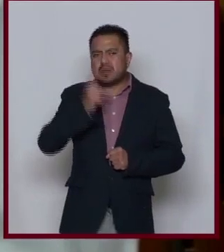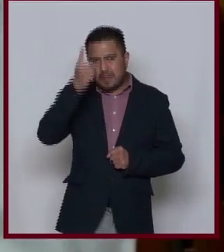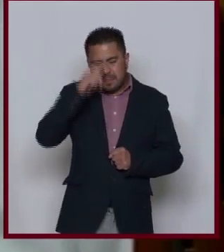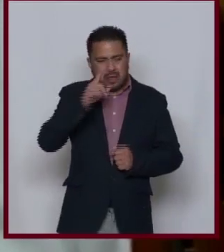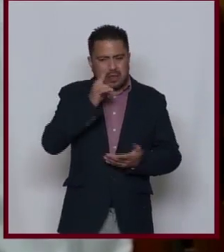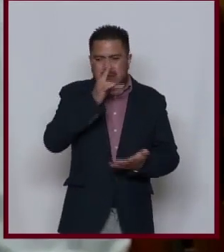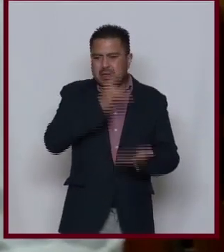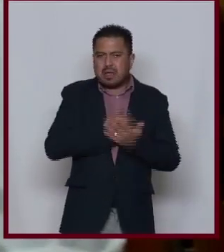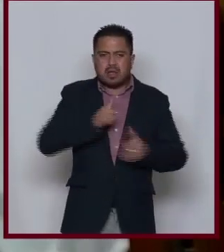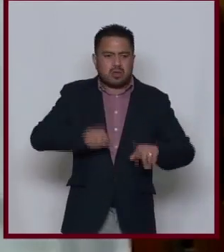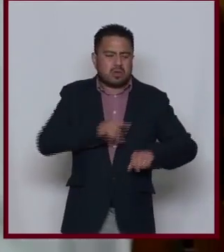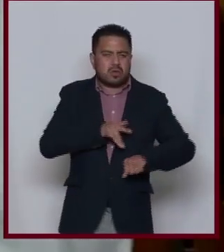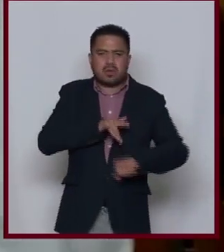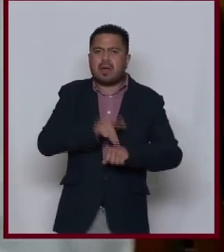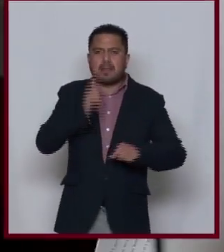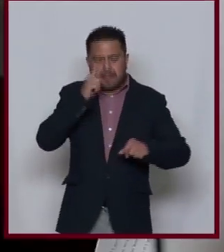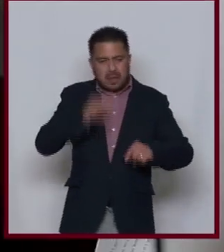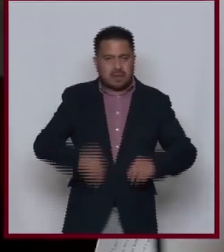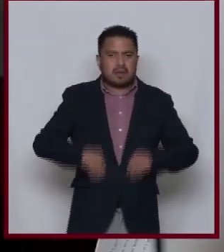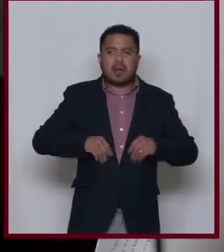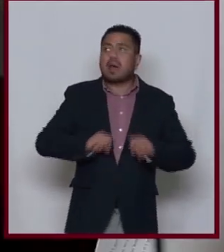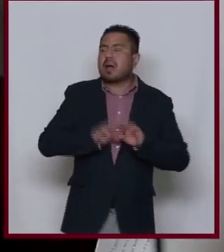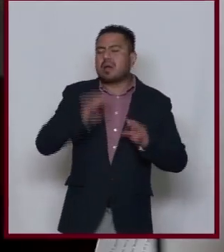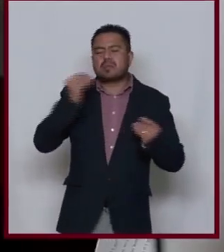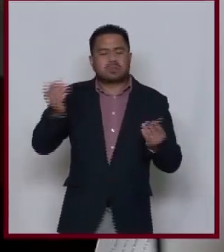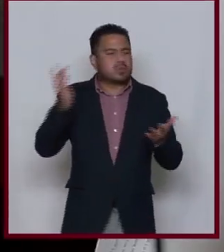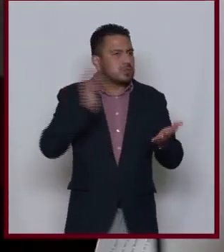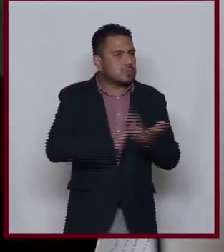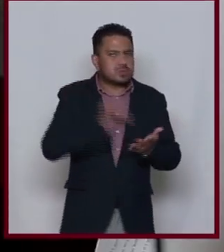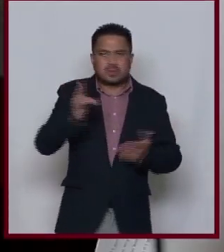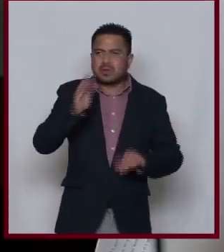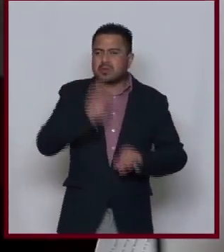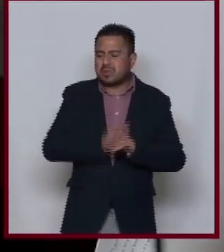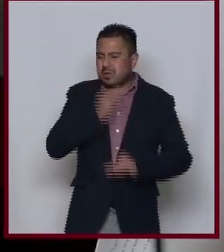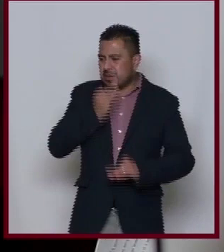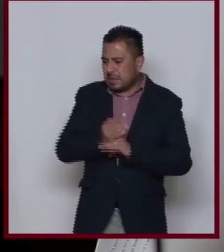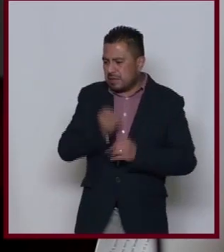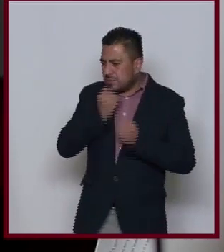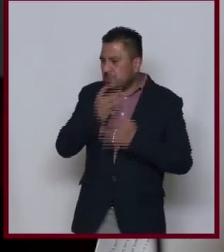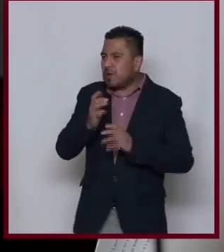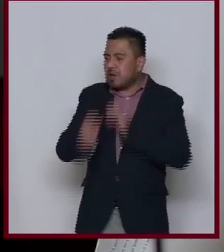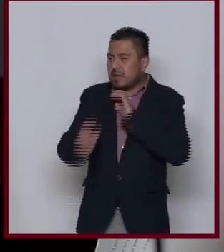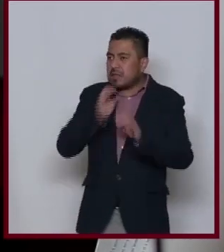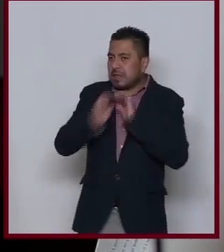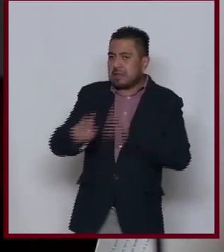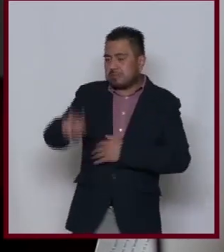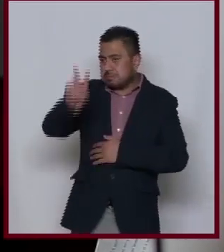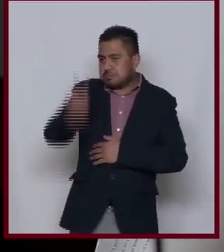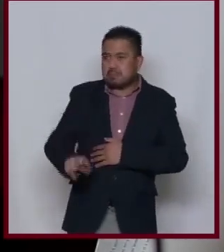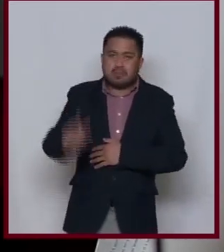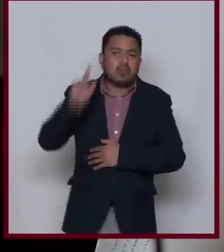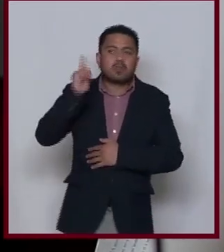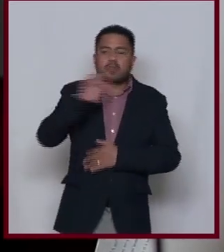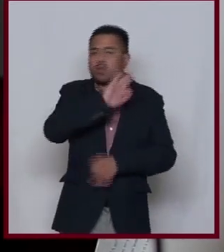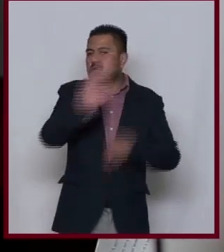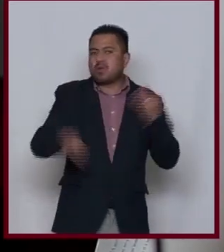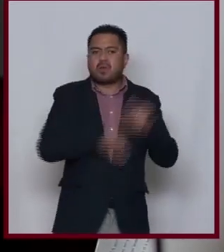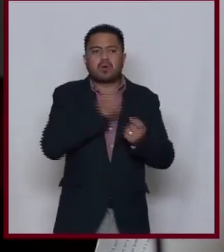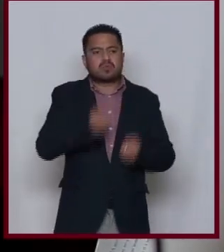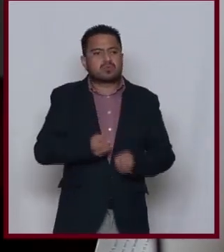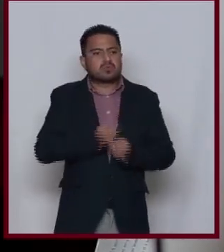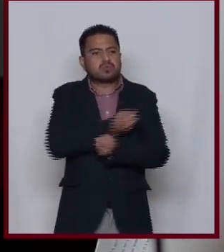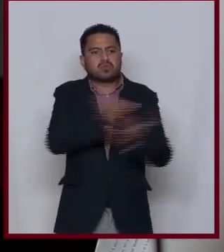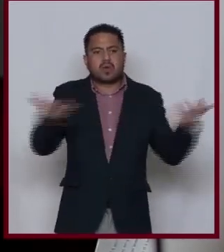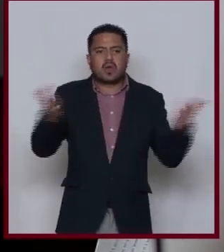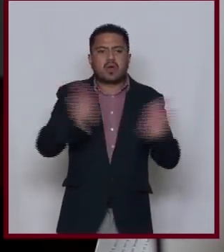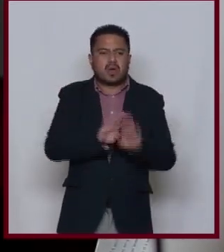solo para lo que tocamos, sino para la vida. Claro. Ay, pues muchas gracias por esta hermosa entrevista, de verdad. Espero que a todos les haya dejado